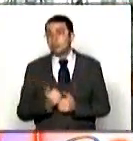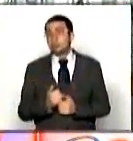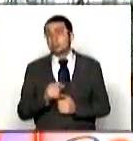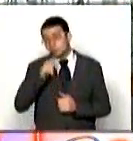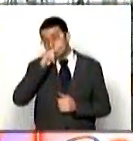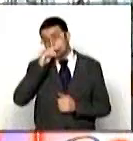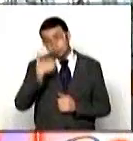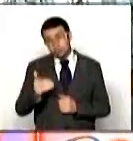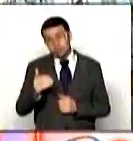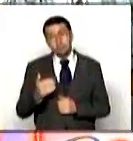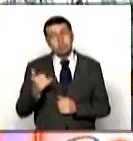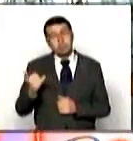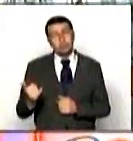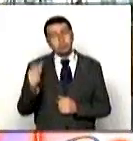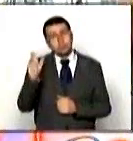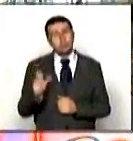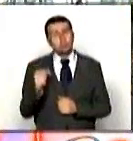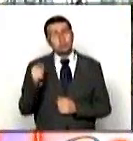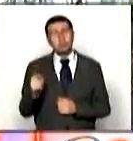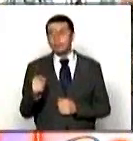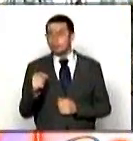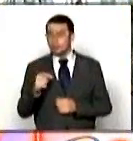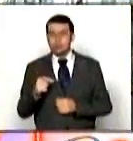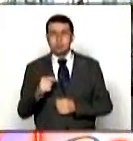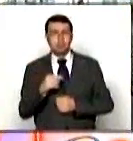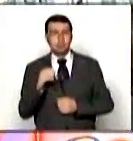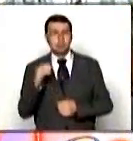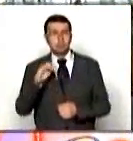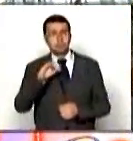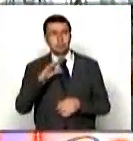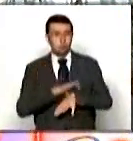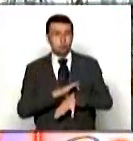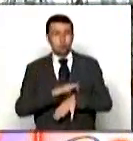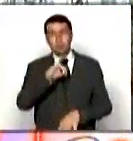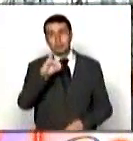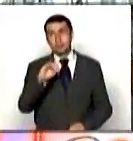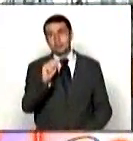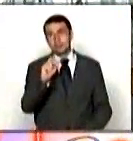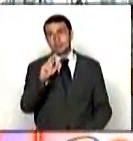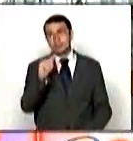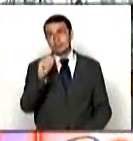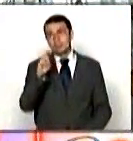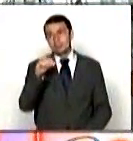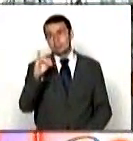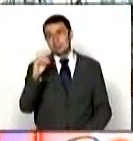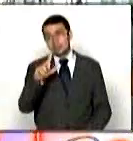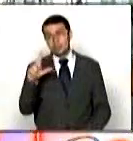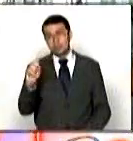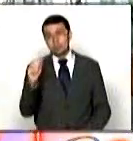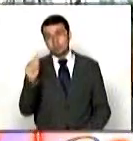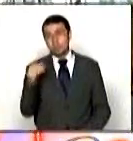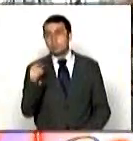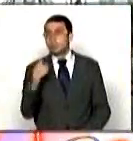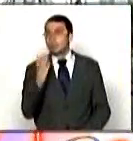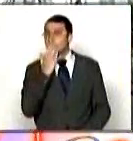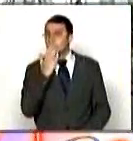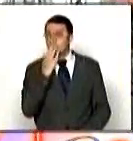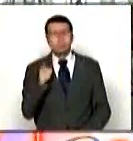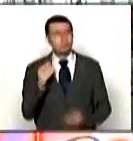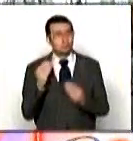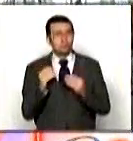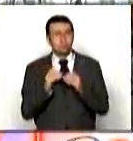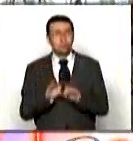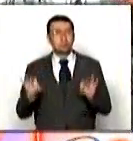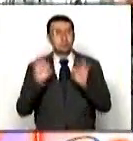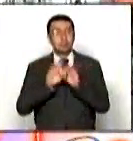doctor Jaramillo, que desde Caracá ha liderado realmente una muy importante campaña